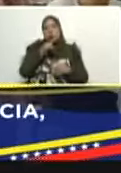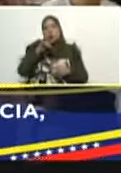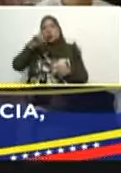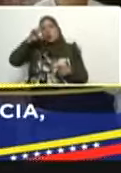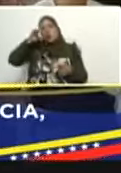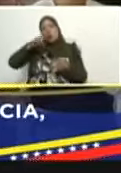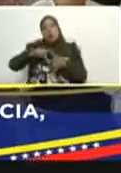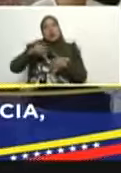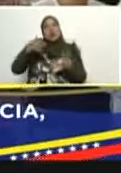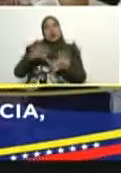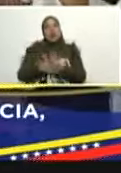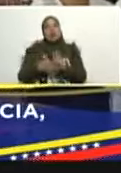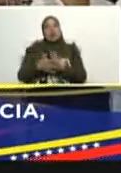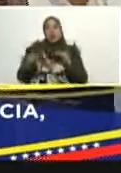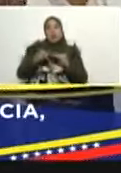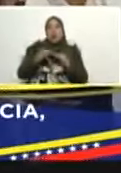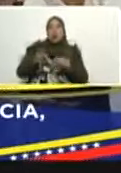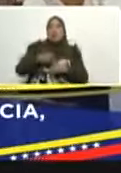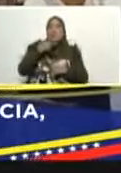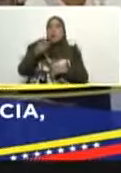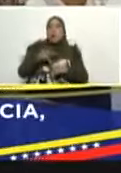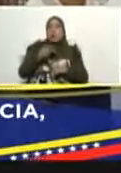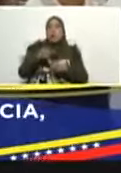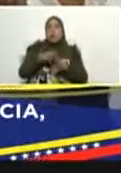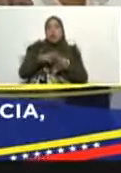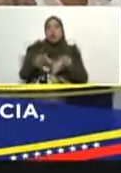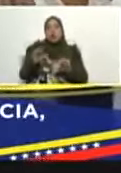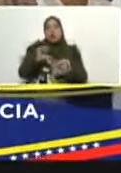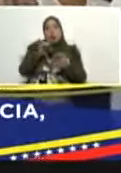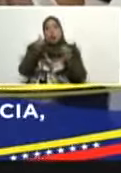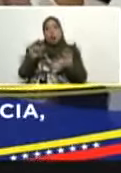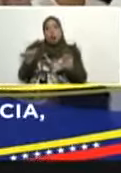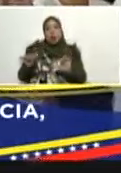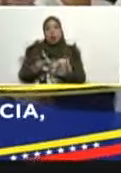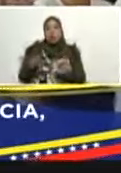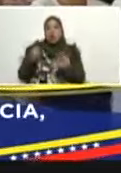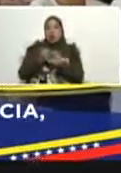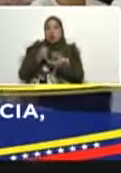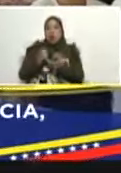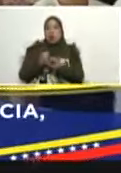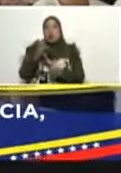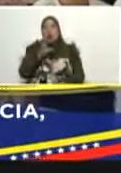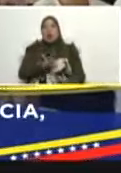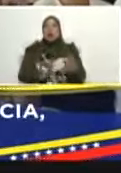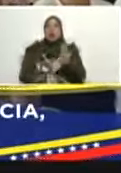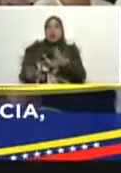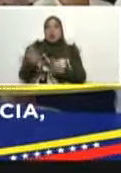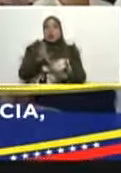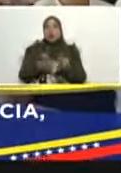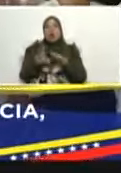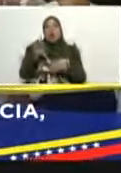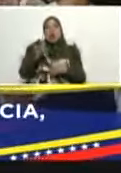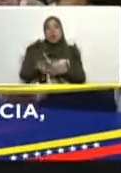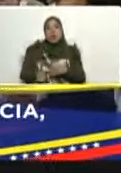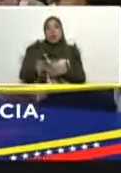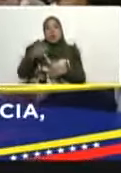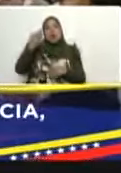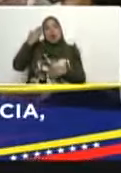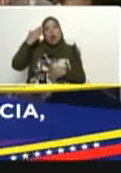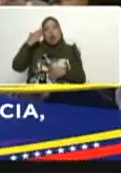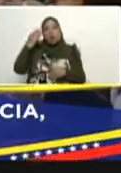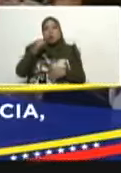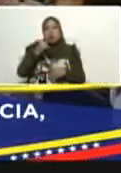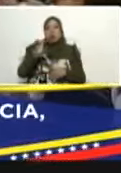Con el objeto de poder de todas las áreas que trabajamos en la ciencia, y no solamente eso, sino también para